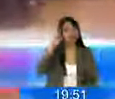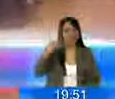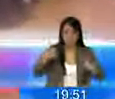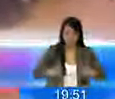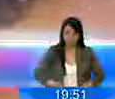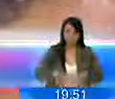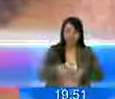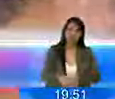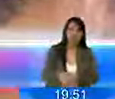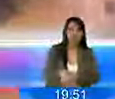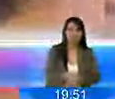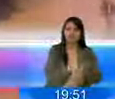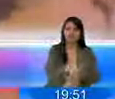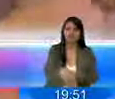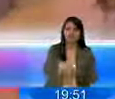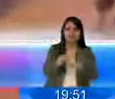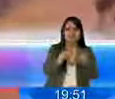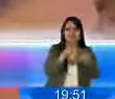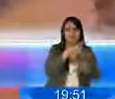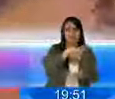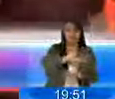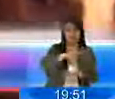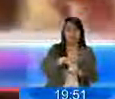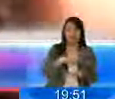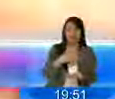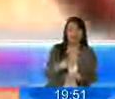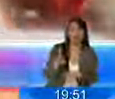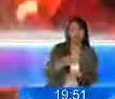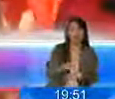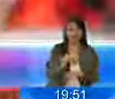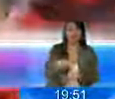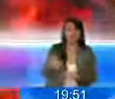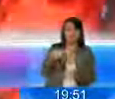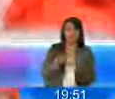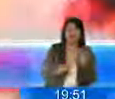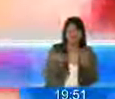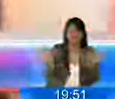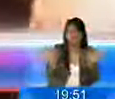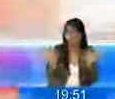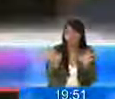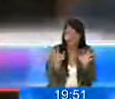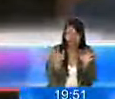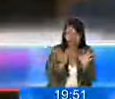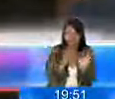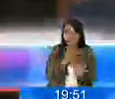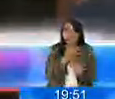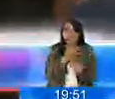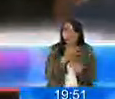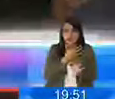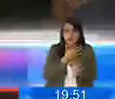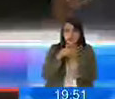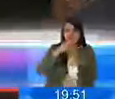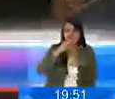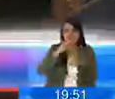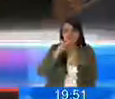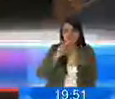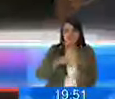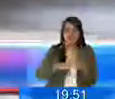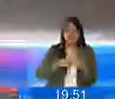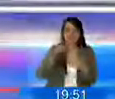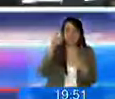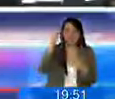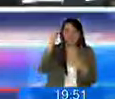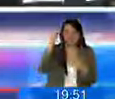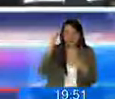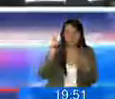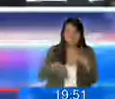diferentes partes del país, con movimientos únicos, encantan y asustan a más de uno. Tenemos diablos de Píllaro, tenemos diablos de Ojalata, de